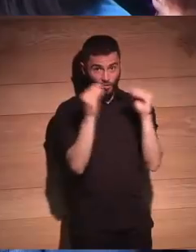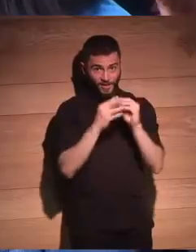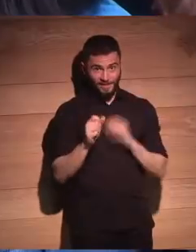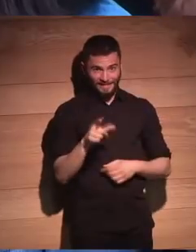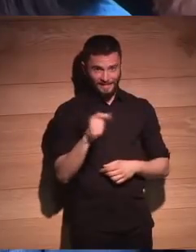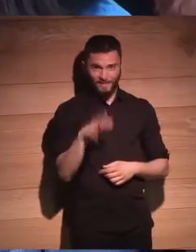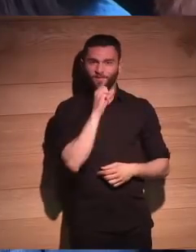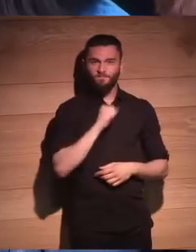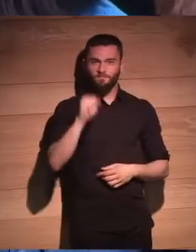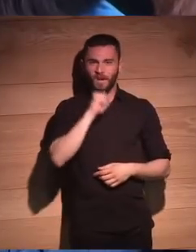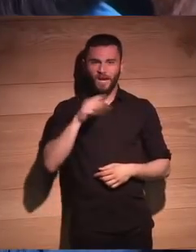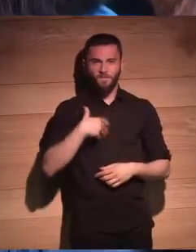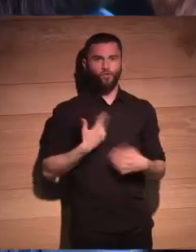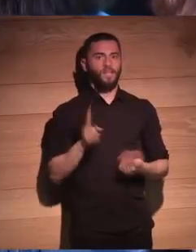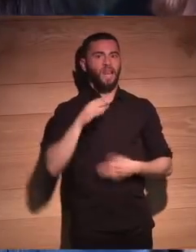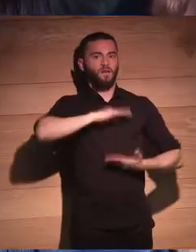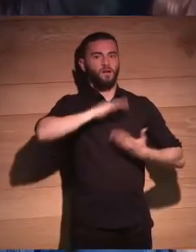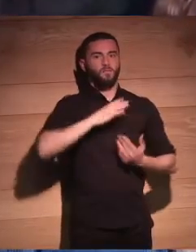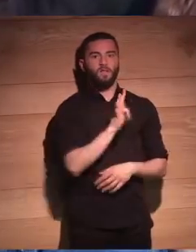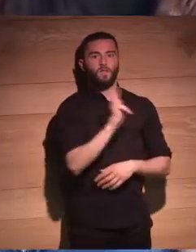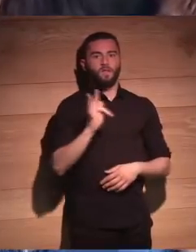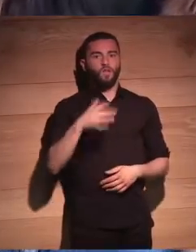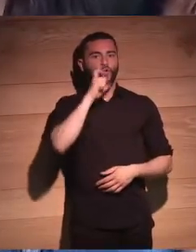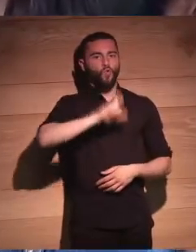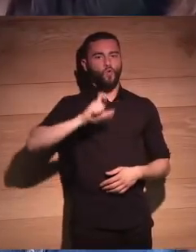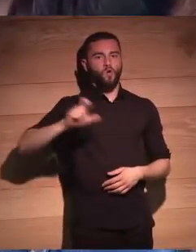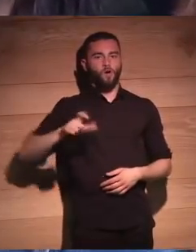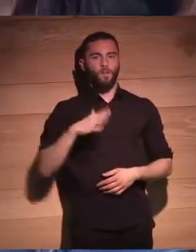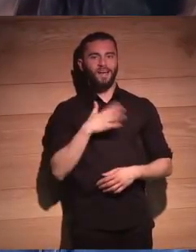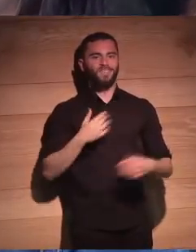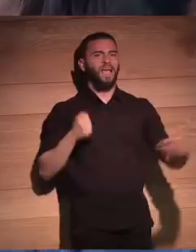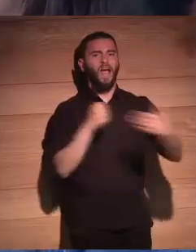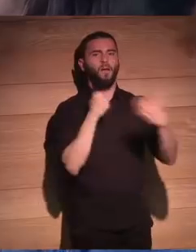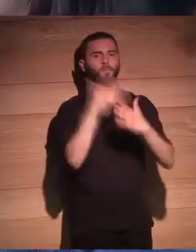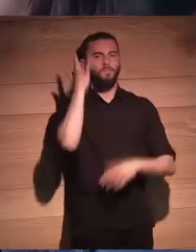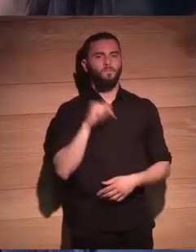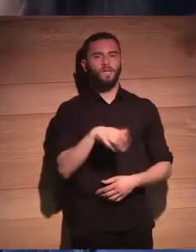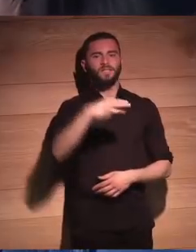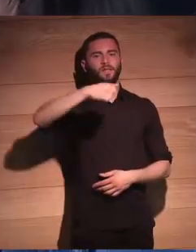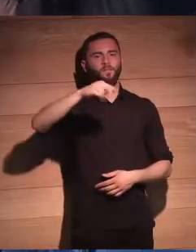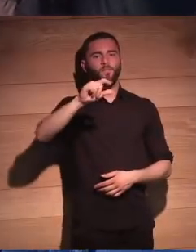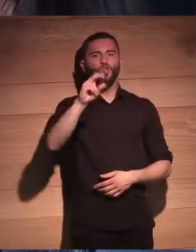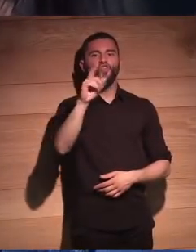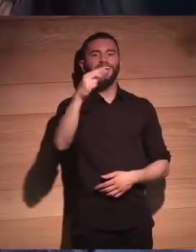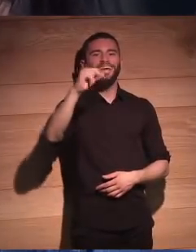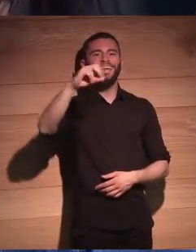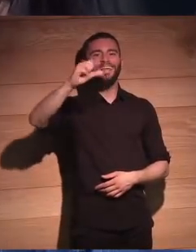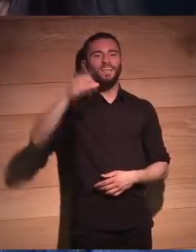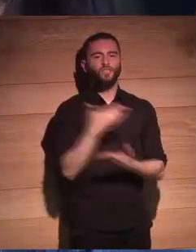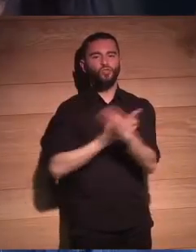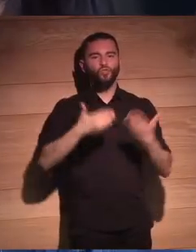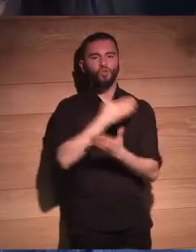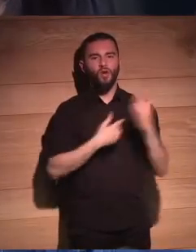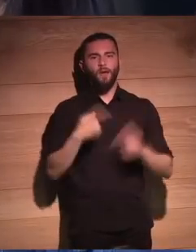tendencia magnificadora de las virtudes humanistas en su estado puro y las pretensiones demiúrgicas que colaboran con una